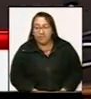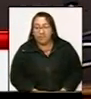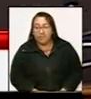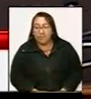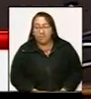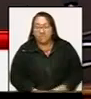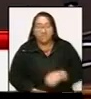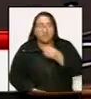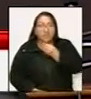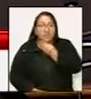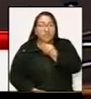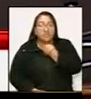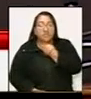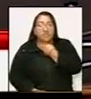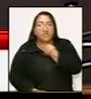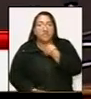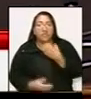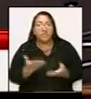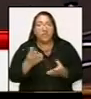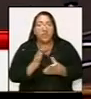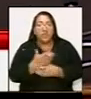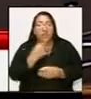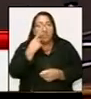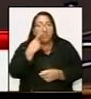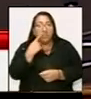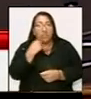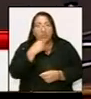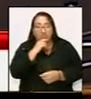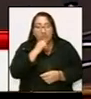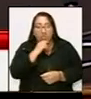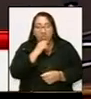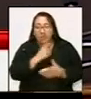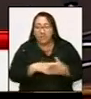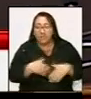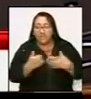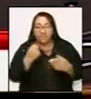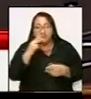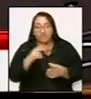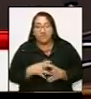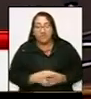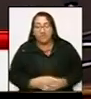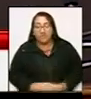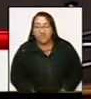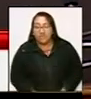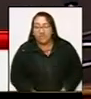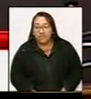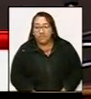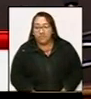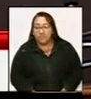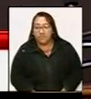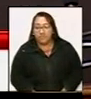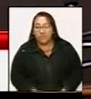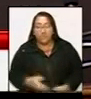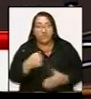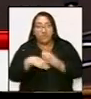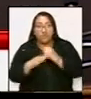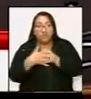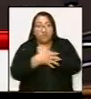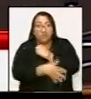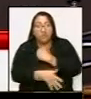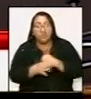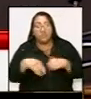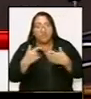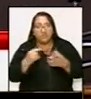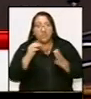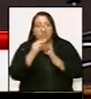una comparación entre mujeres y hombres que podamos ver dentro de la pobreza se